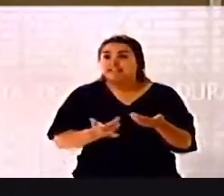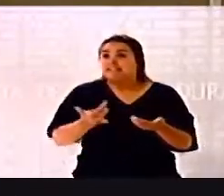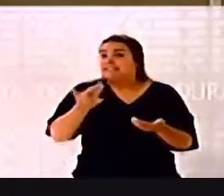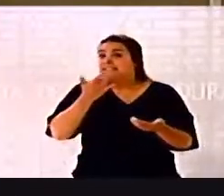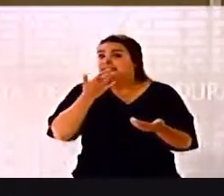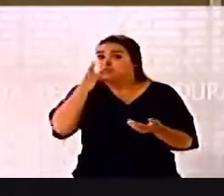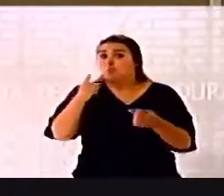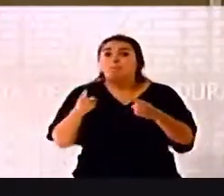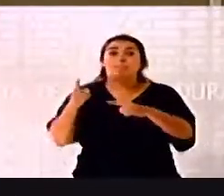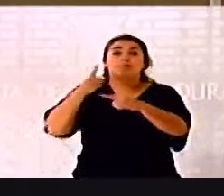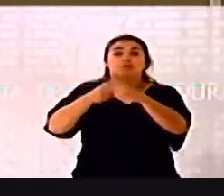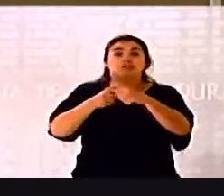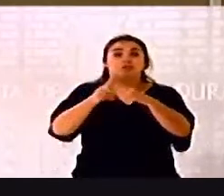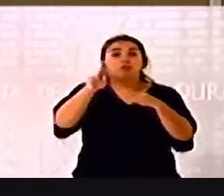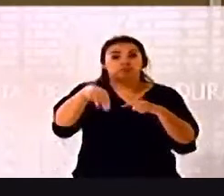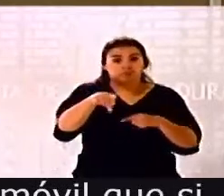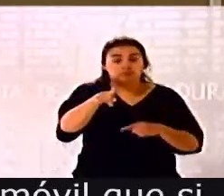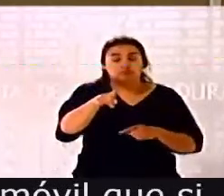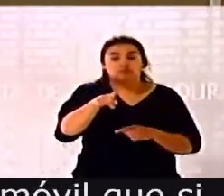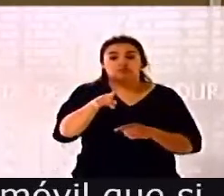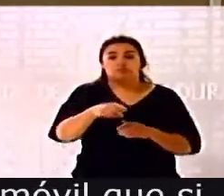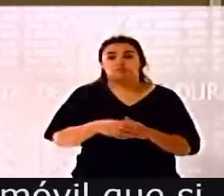eres positivo,